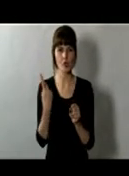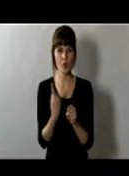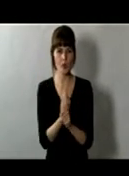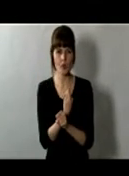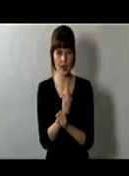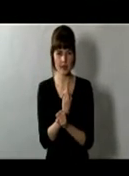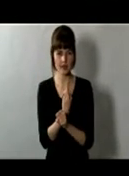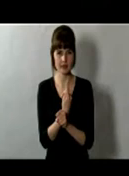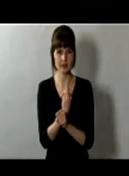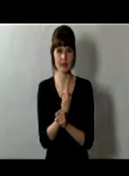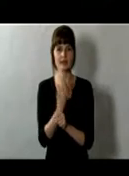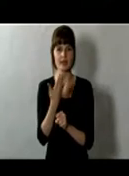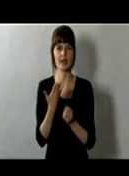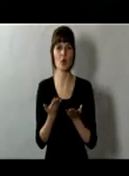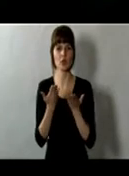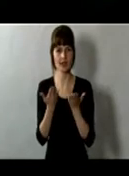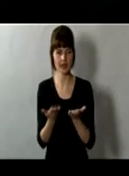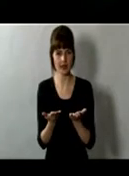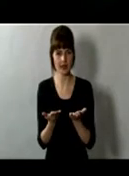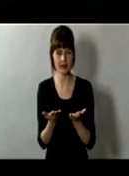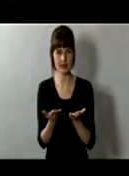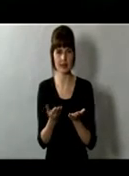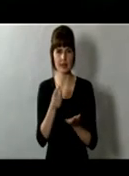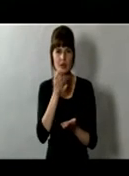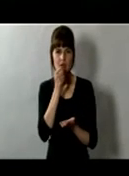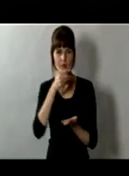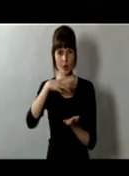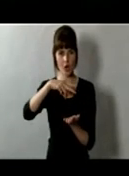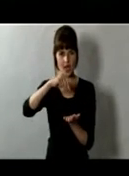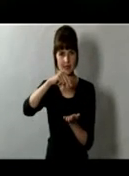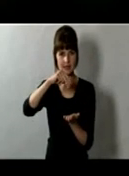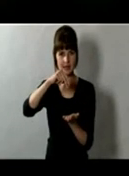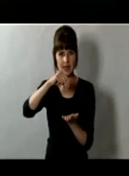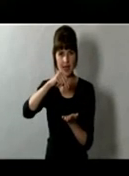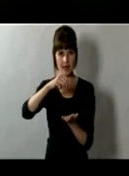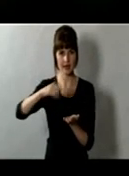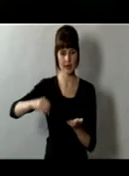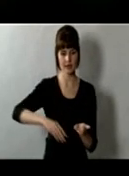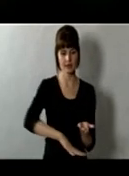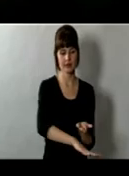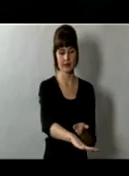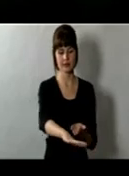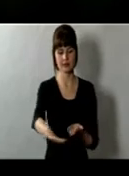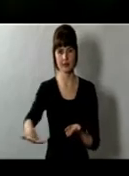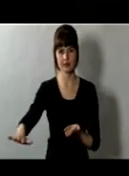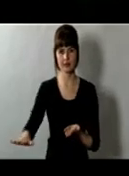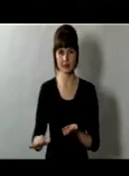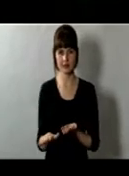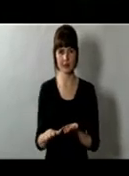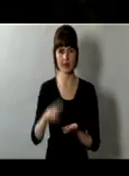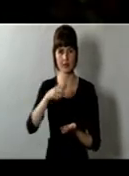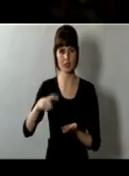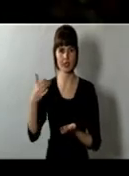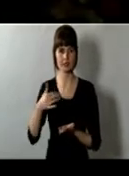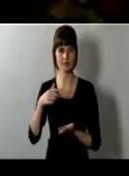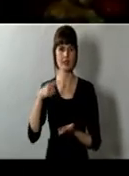Es útil La arrojan fuera Y el que tiene oídos Para oír Oiga